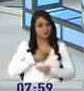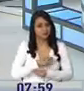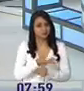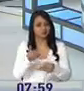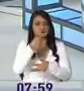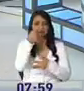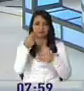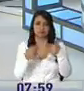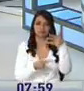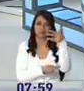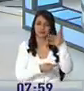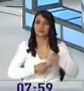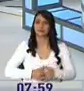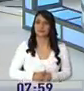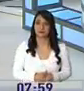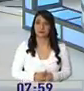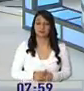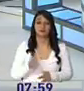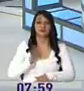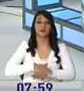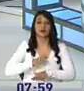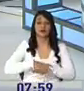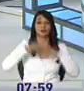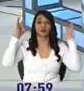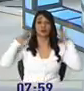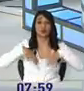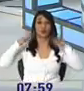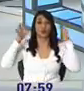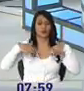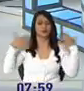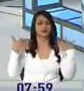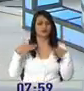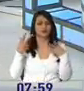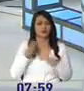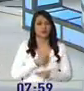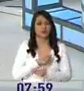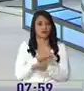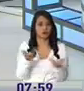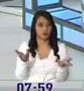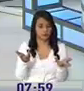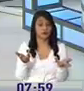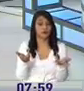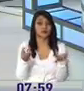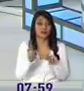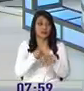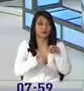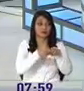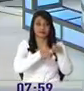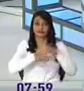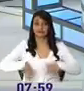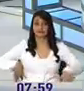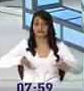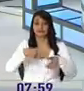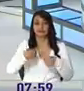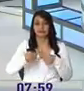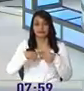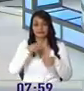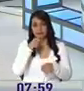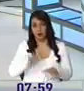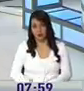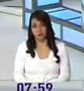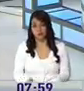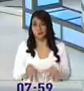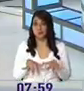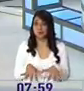déjen decirles producto de las lluvias hay mucha afectación mucha pero mucha habitación en la ciudad de Quito las inundaciones no